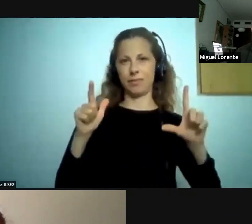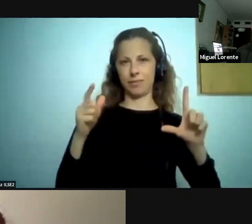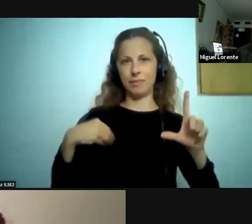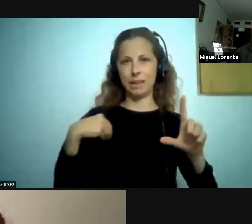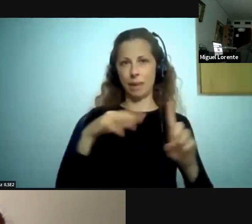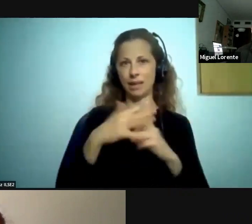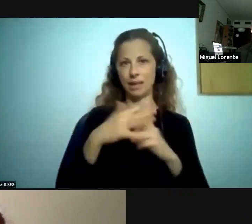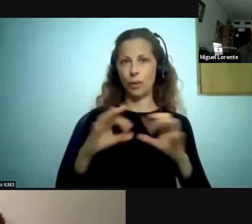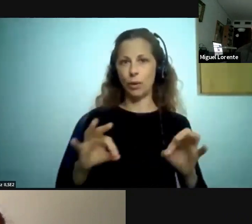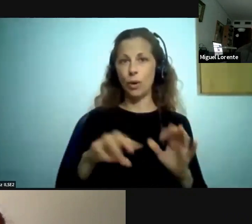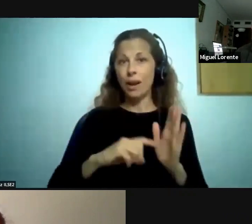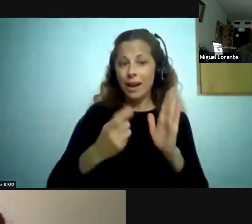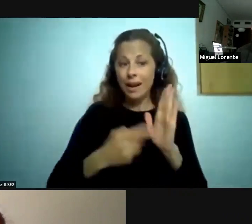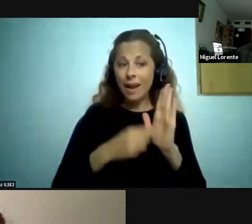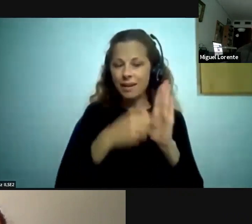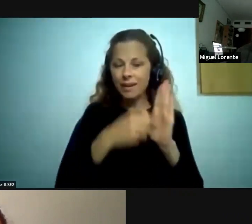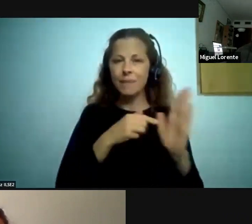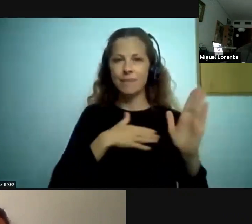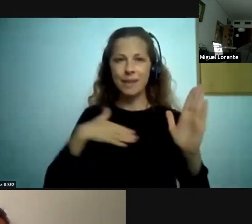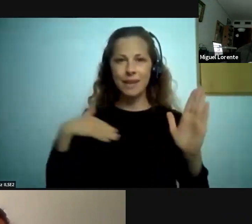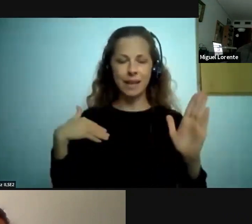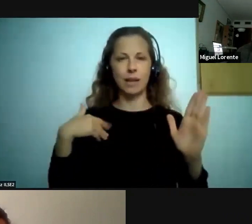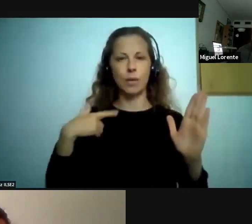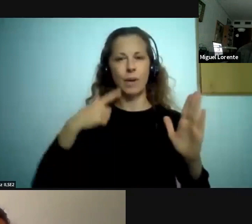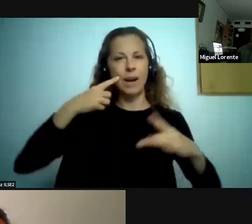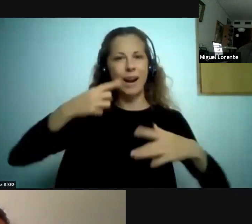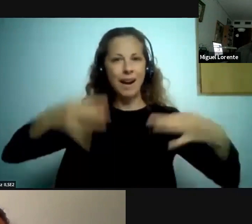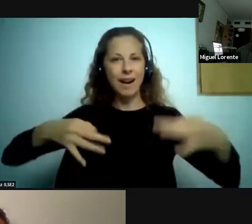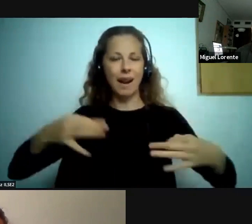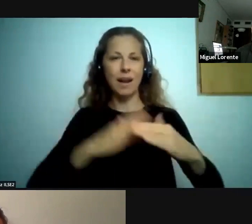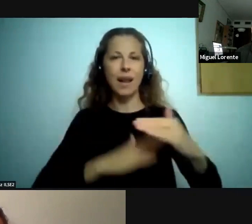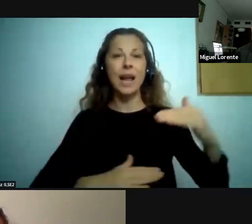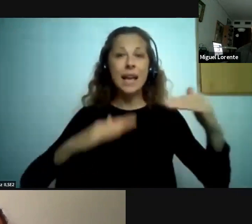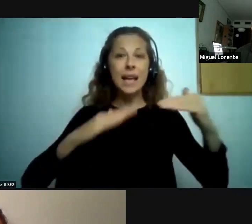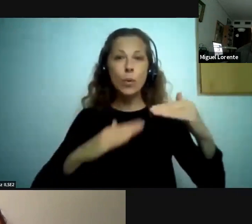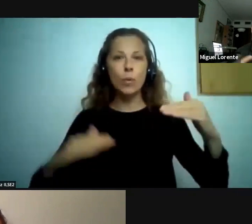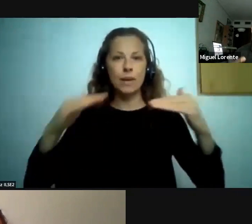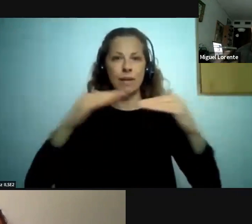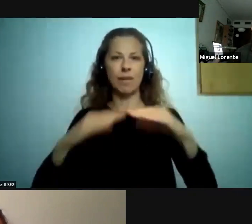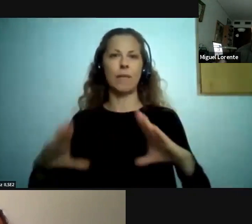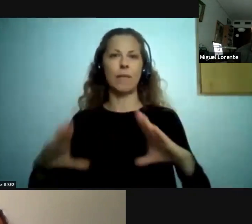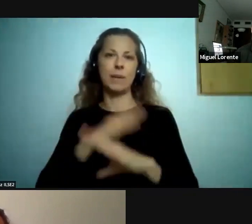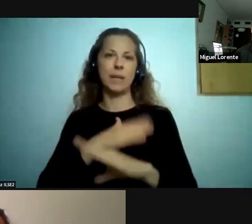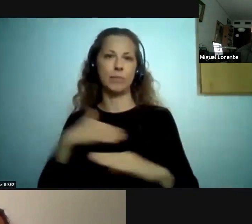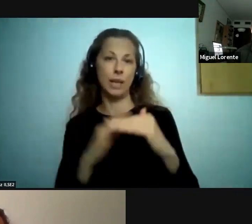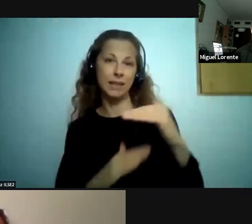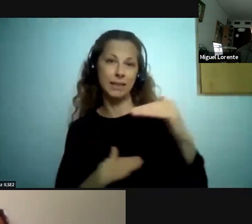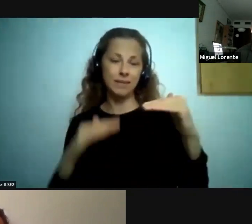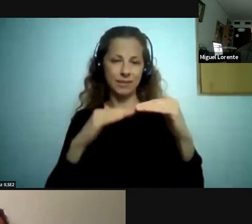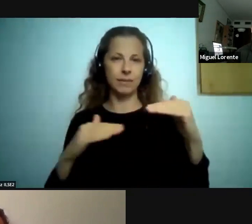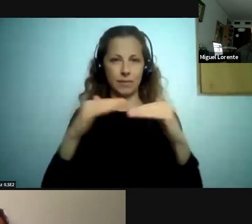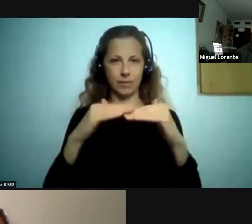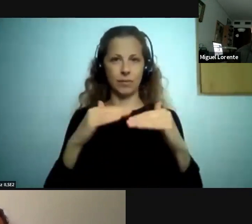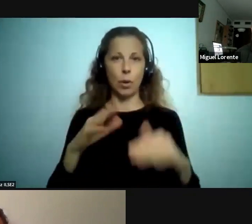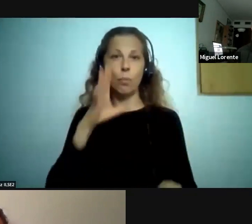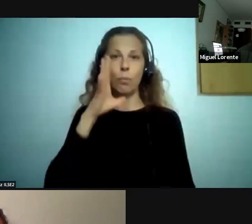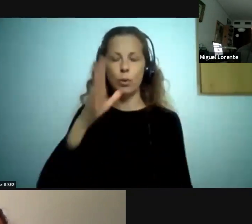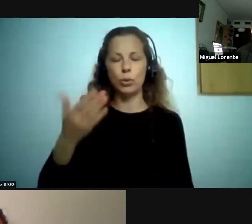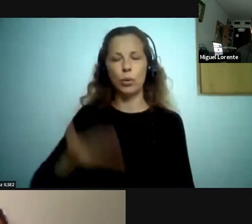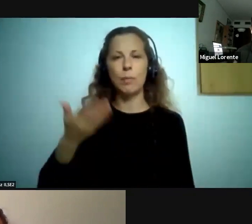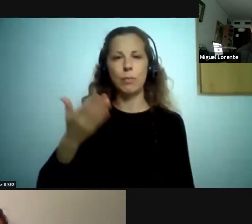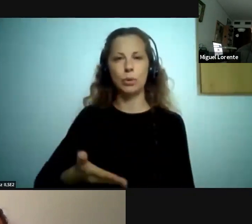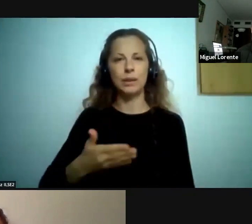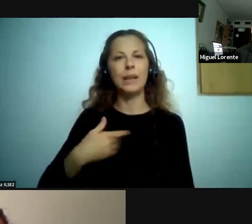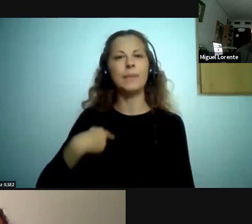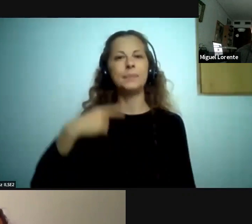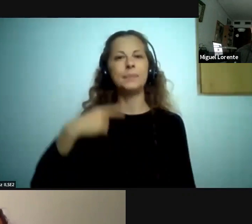va acercando a esa realidad de la igualdad, a esa realidad que el feminismo lleva siglos poniendo sobre la mesa. Por lo tanto, creo que es muy importante tomar conciencia